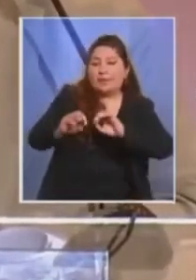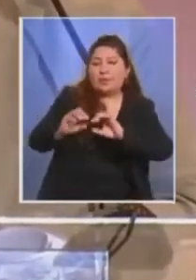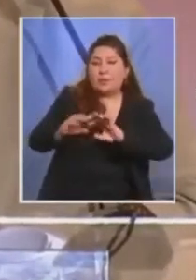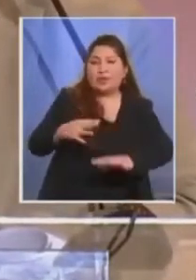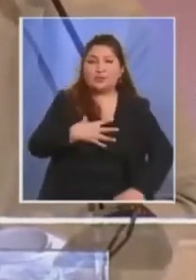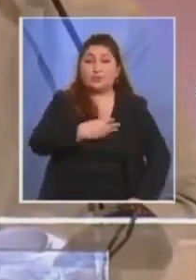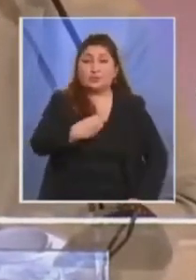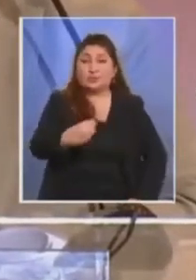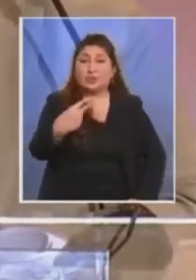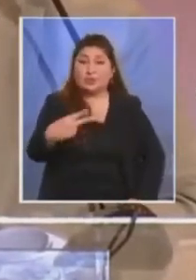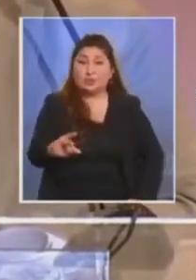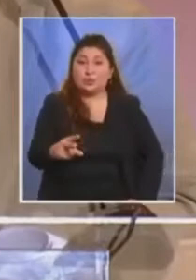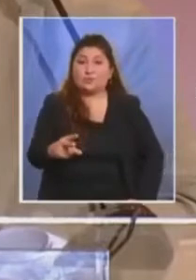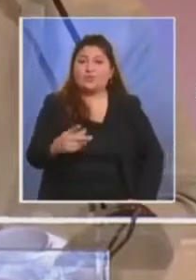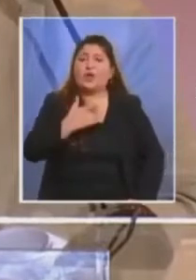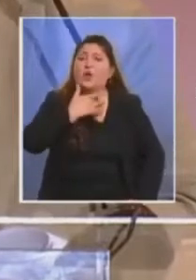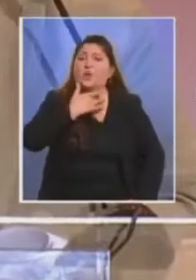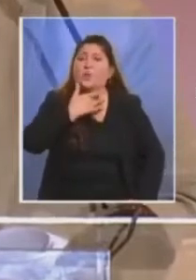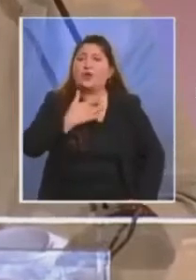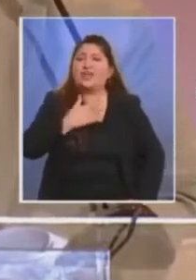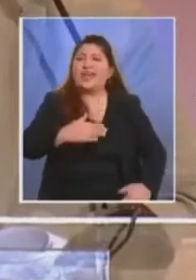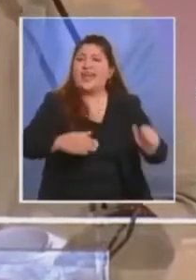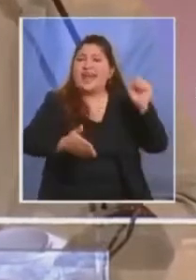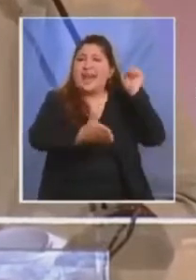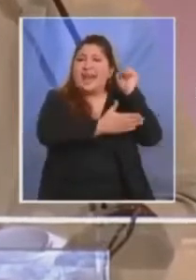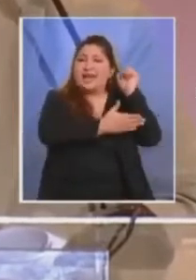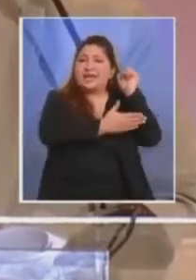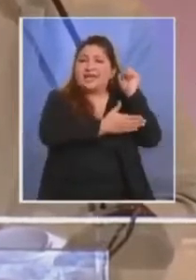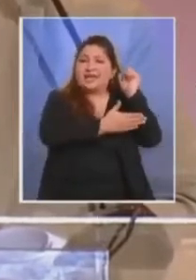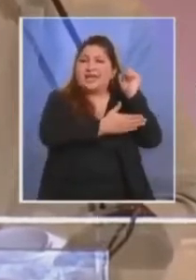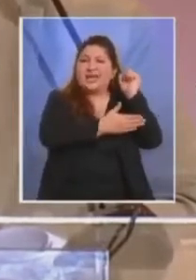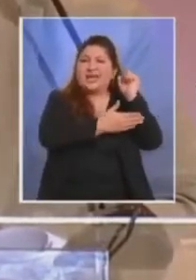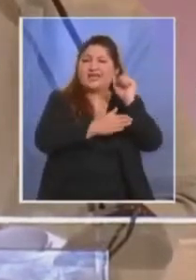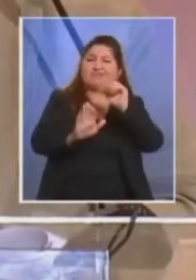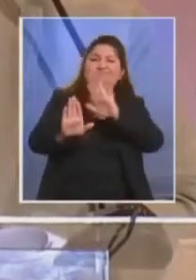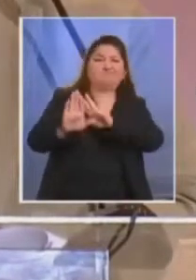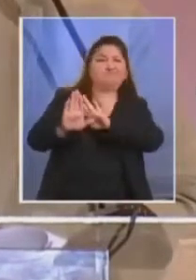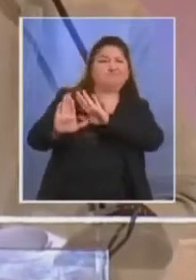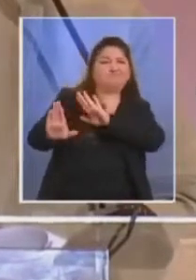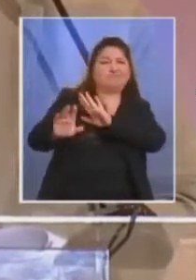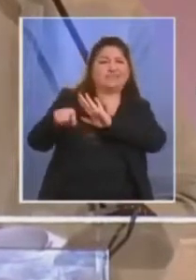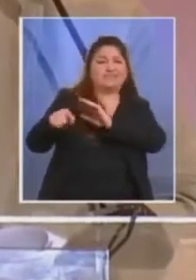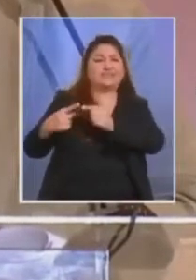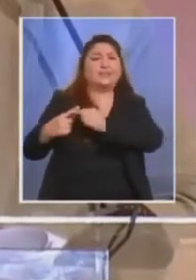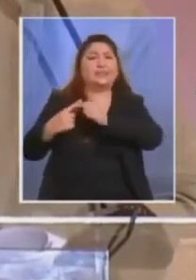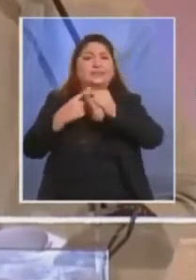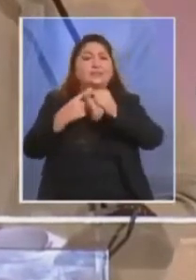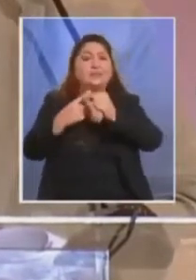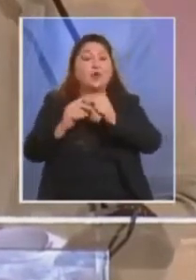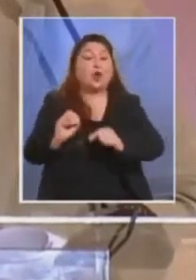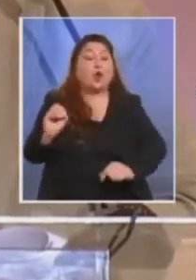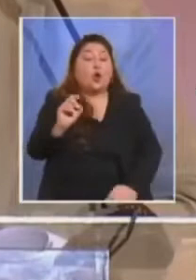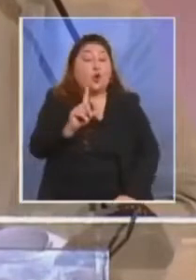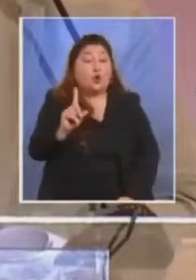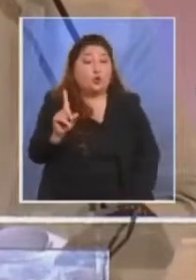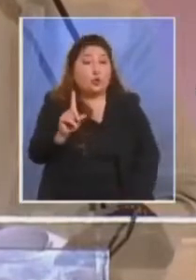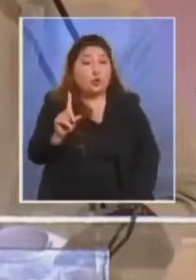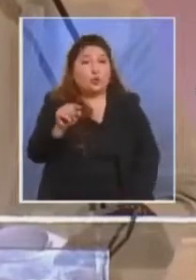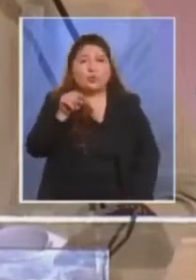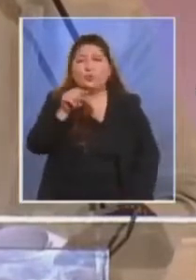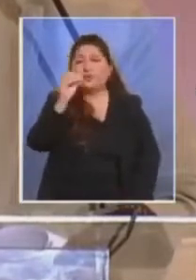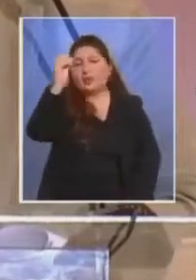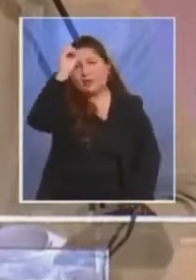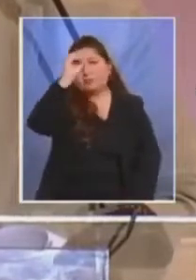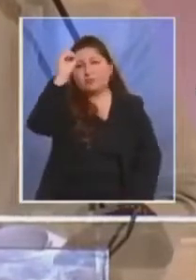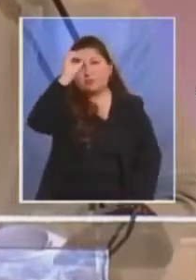piensa que en general la izquierda recela tanto de ese principio? Y en caso de no ser así, ¿le parece a usted